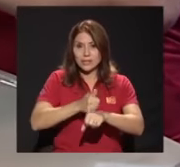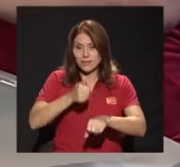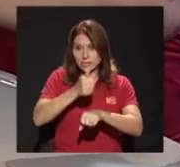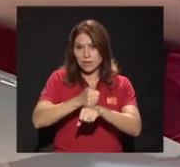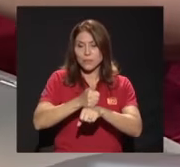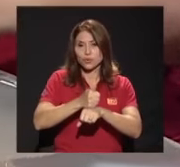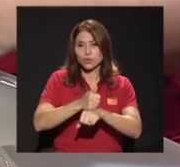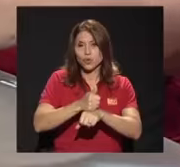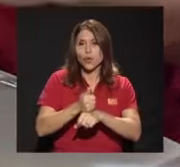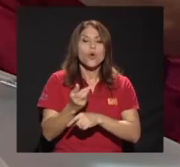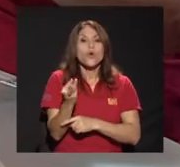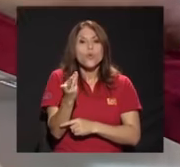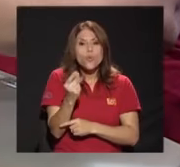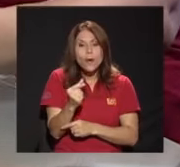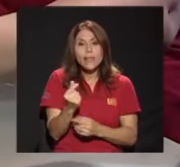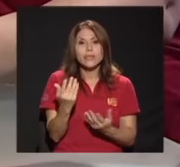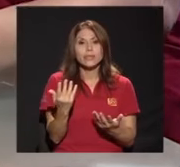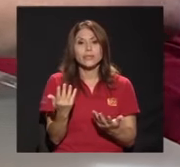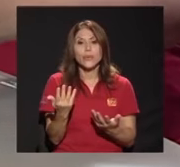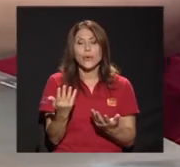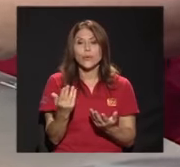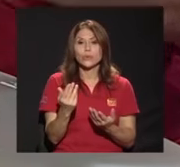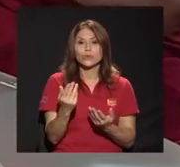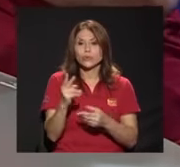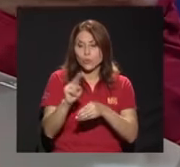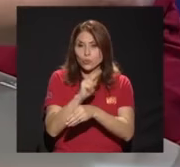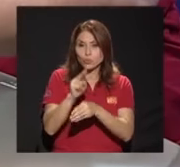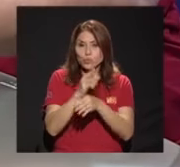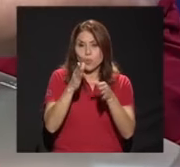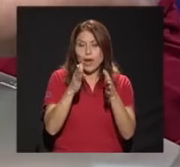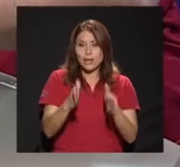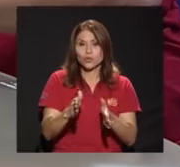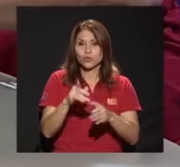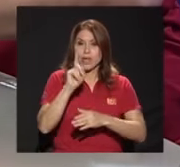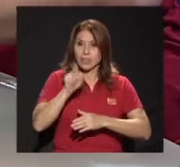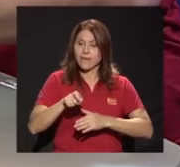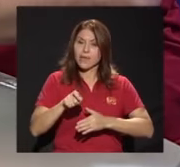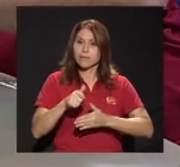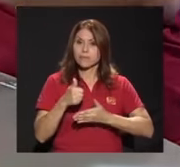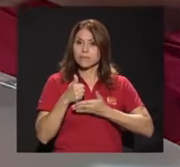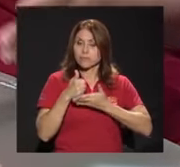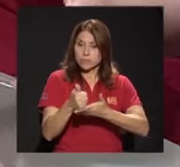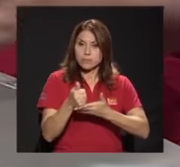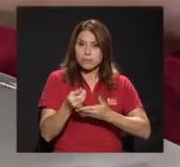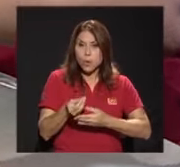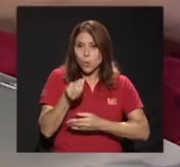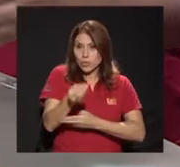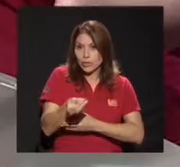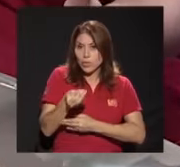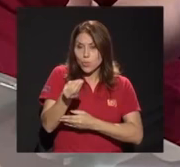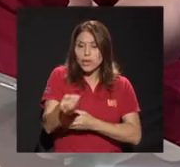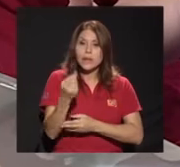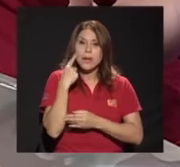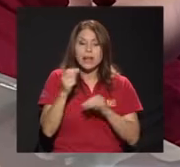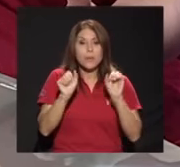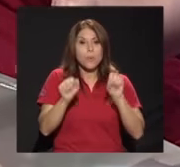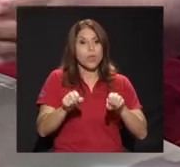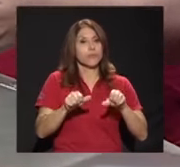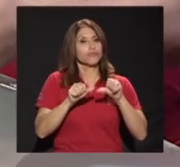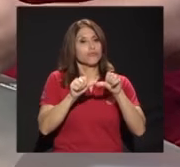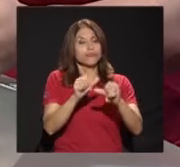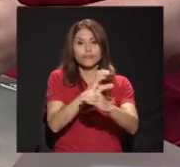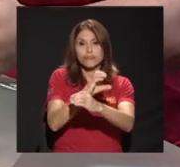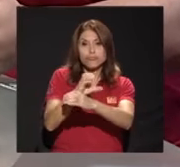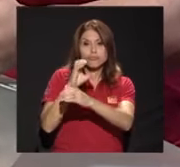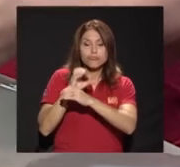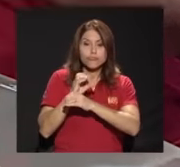establecemos cuánto es lo que los usuarios deben contribuir para sostener los ecosistemas que